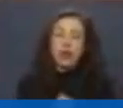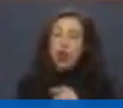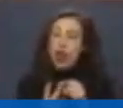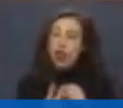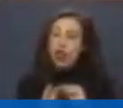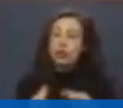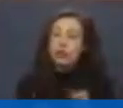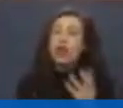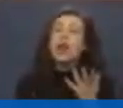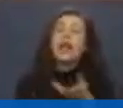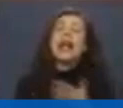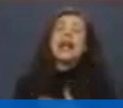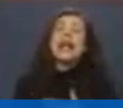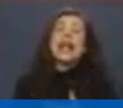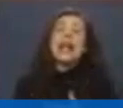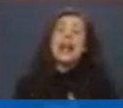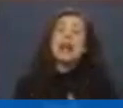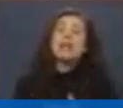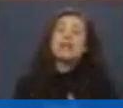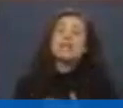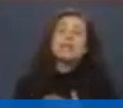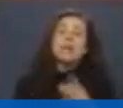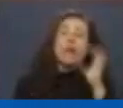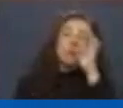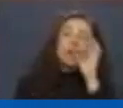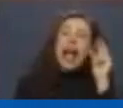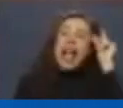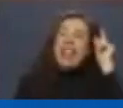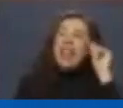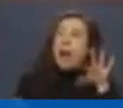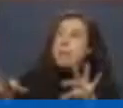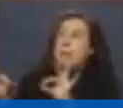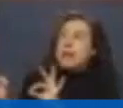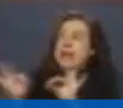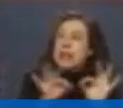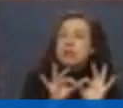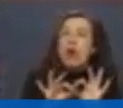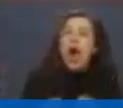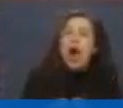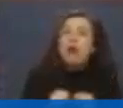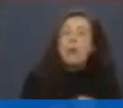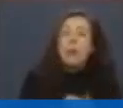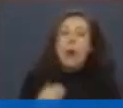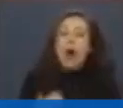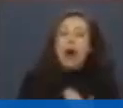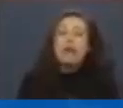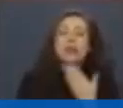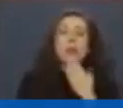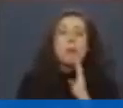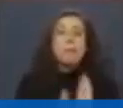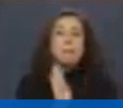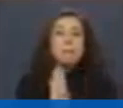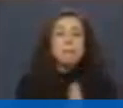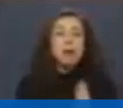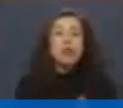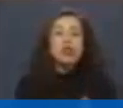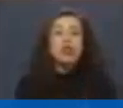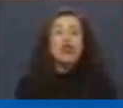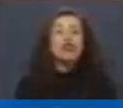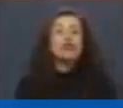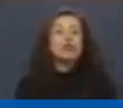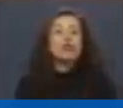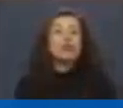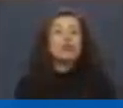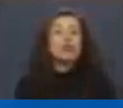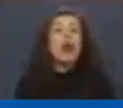las que hubo búsqueda de ideas en común, acuerdo para avanzar y a la vez se resguardó la debida protección